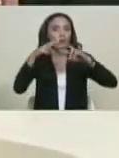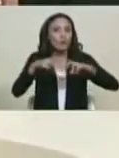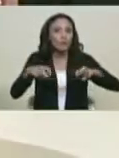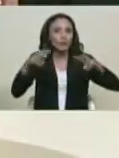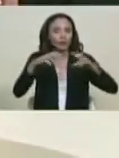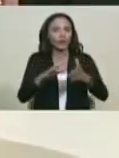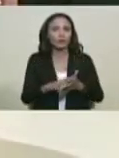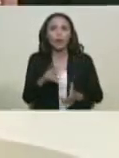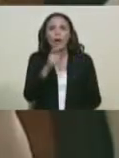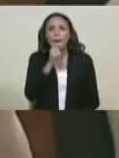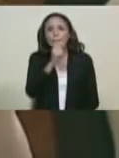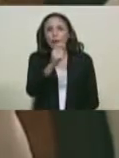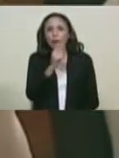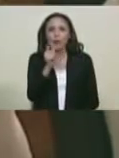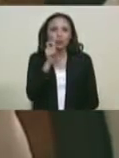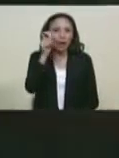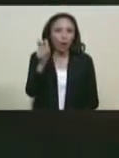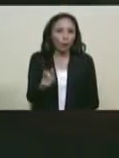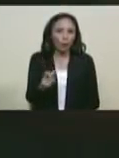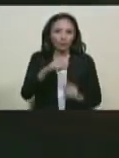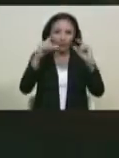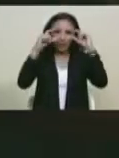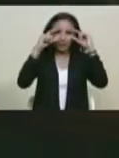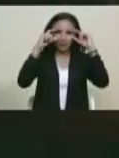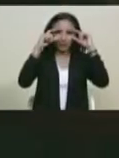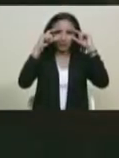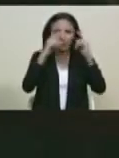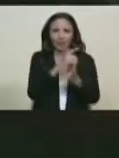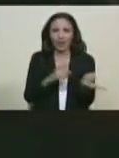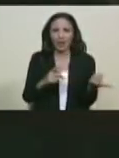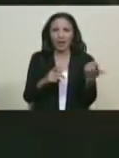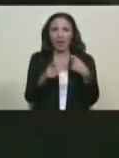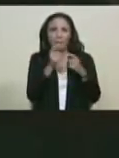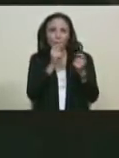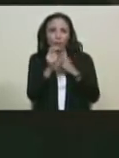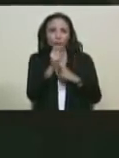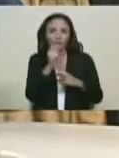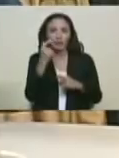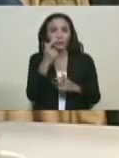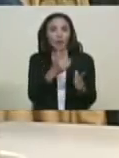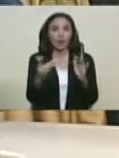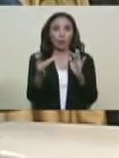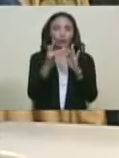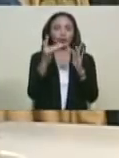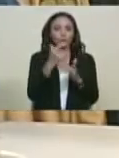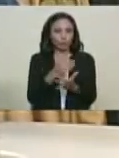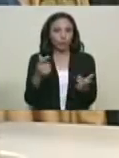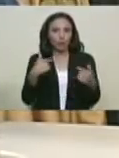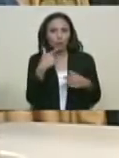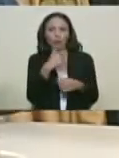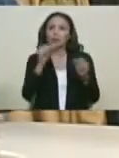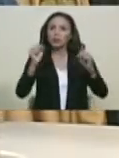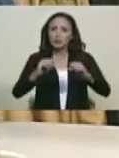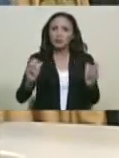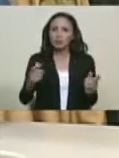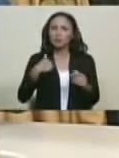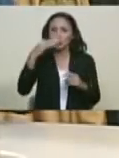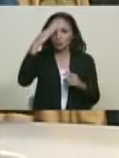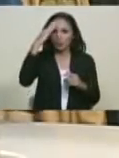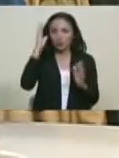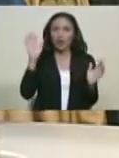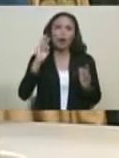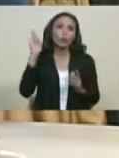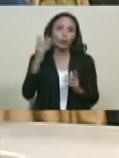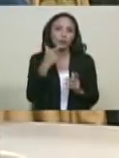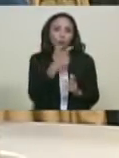periodista llamado jaime bayly que afirma tener contacto con los cuerpos de inteligencia de eeuu en washington